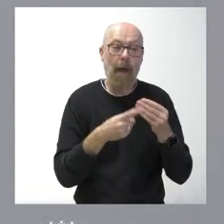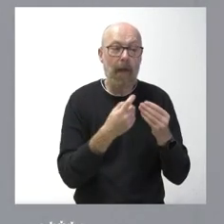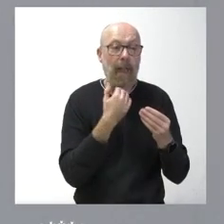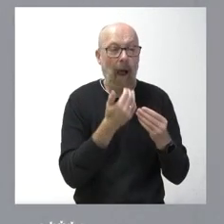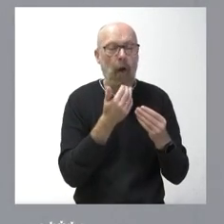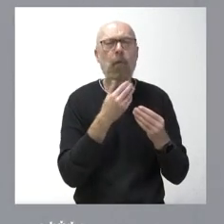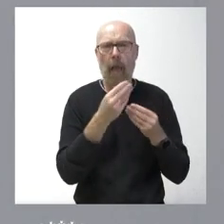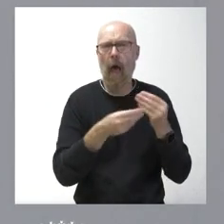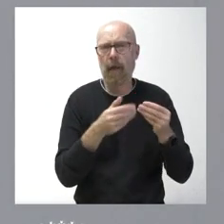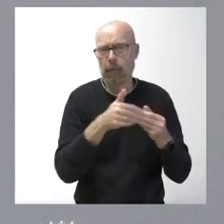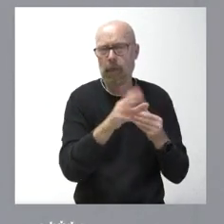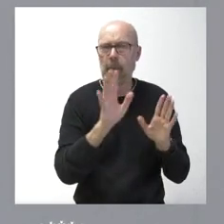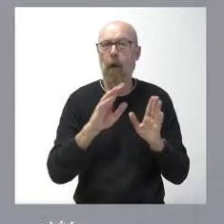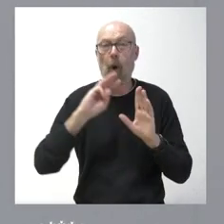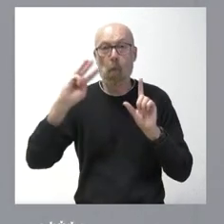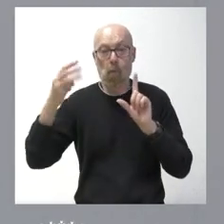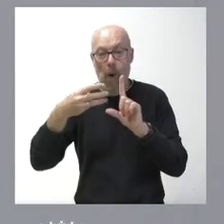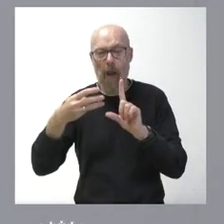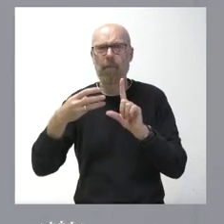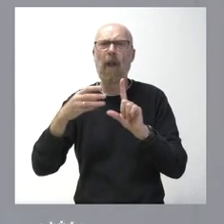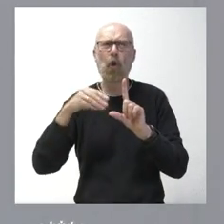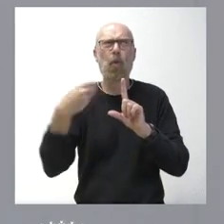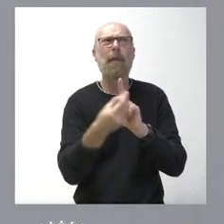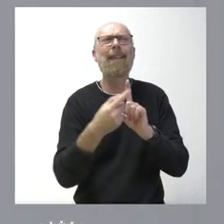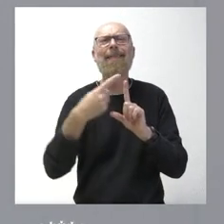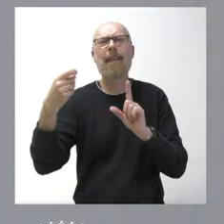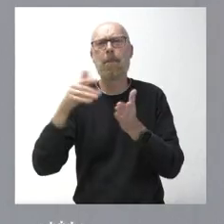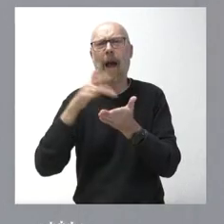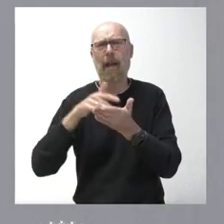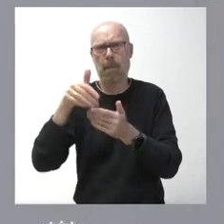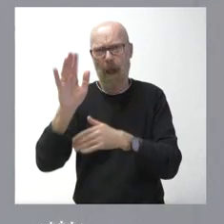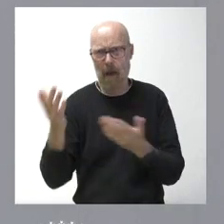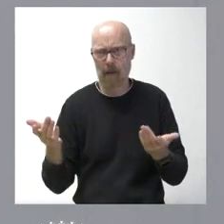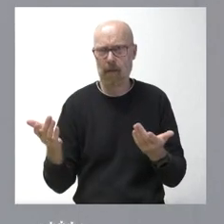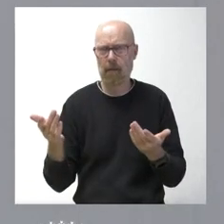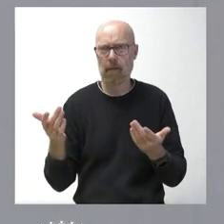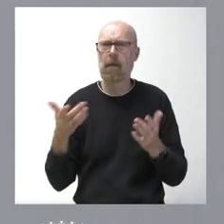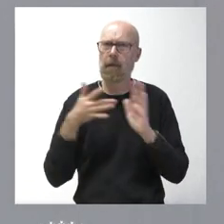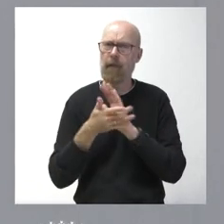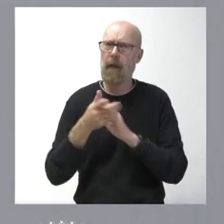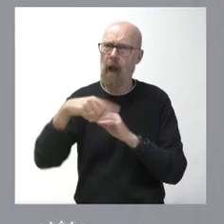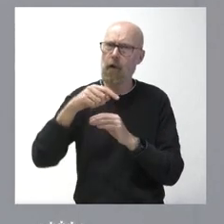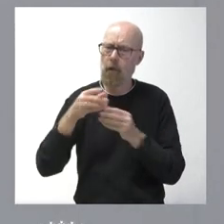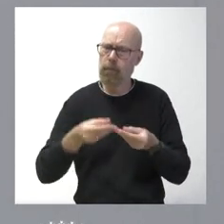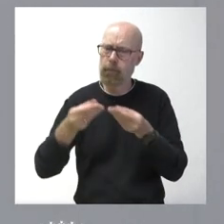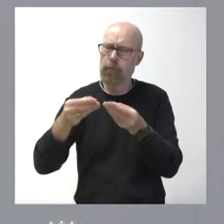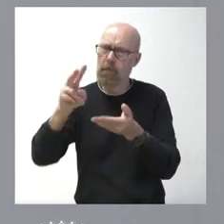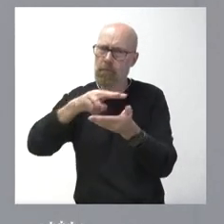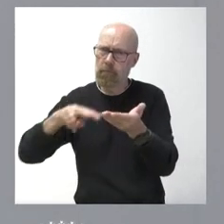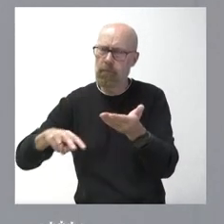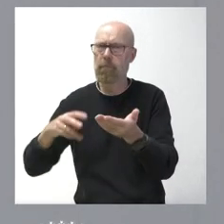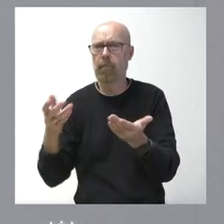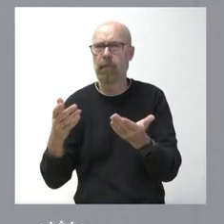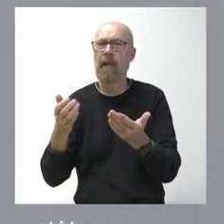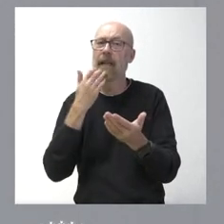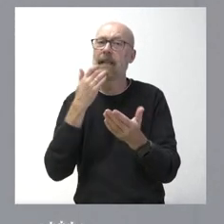publicado en la página web creo que tiene casi 100 páginas y por tanto es muy bueno que se disponga que se tenga y sin lugar a dudas si hay que